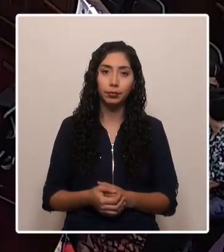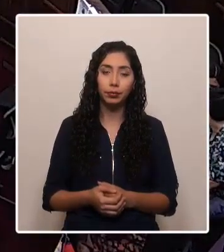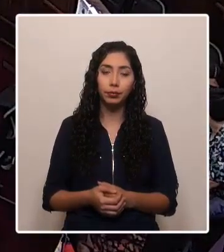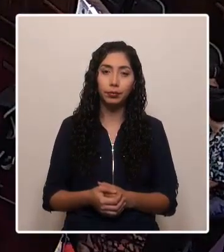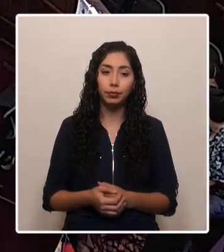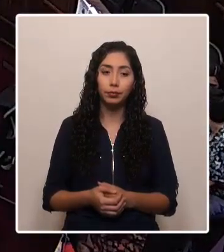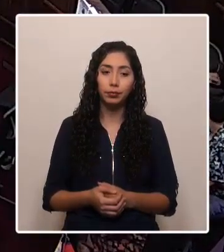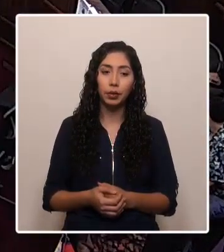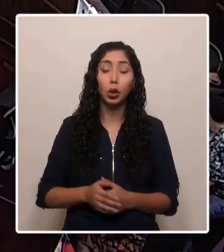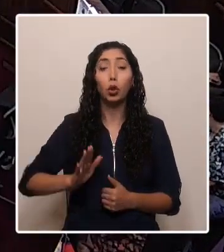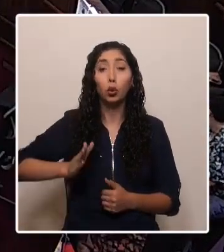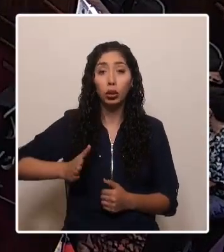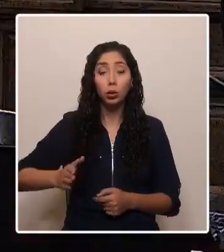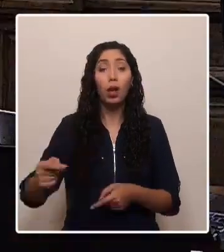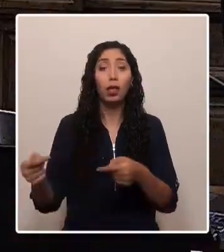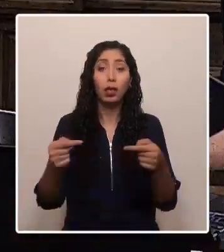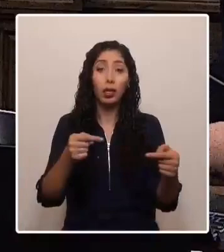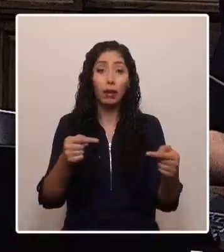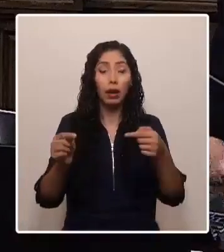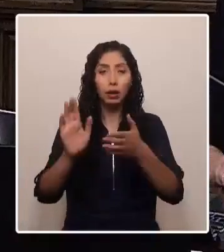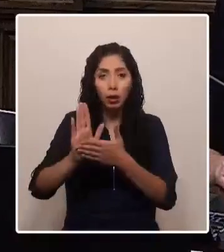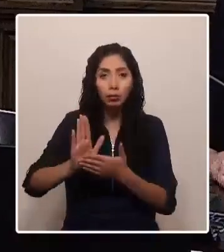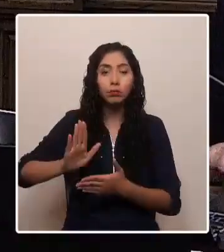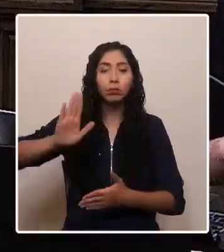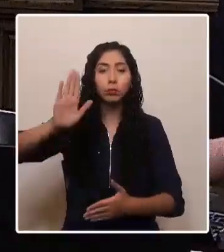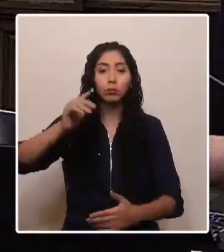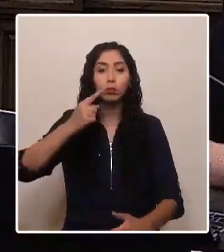Para continuar con el debate, tiene la palabra el convencional Félix Galleguillos.